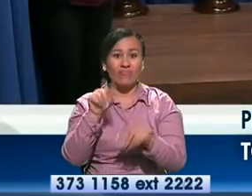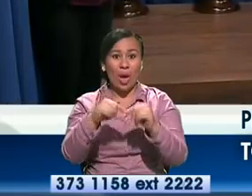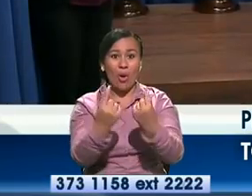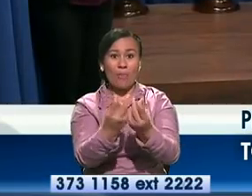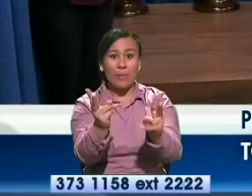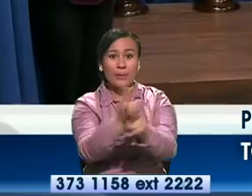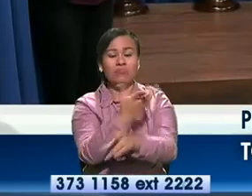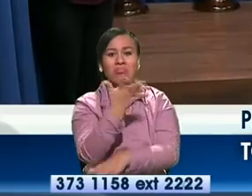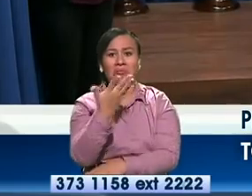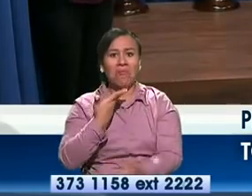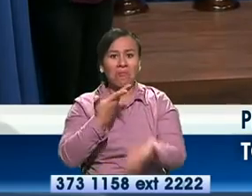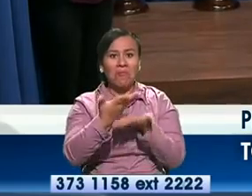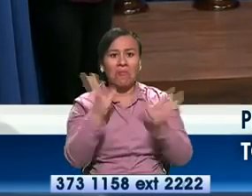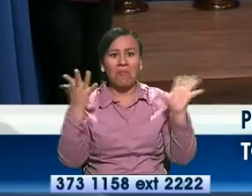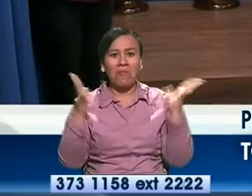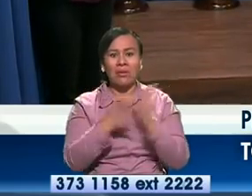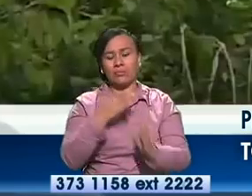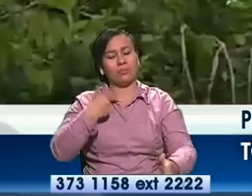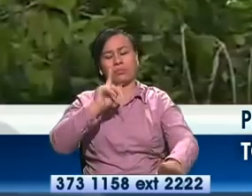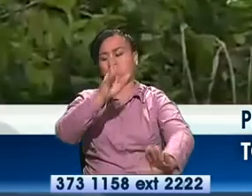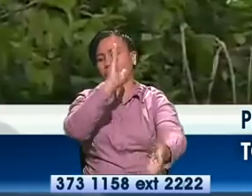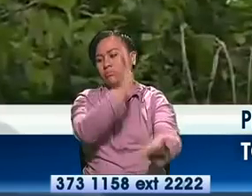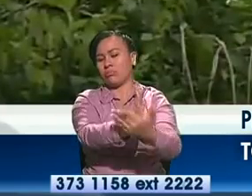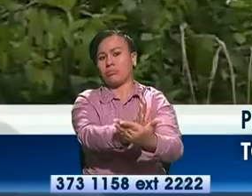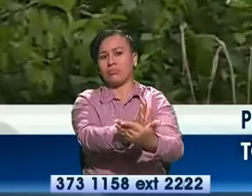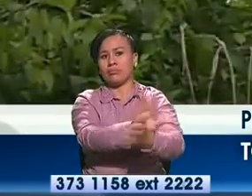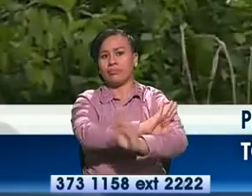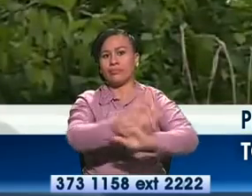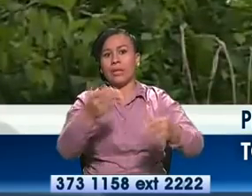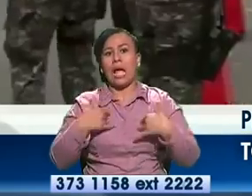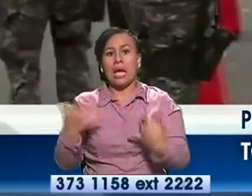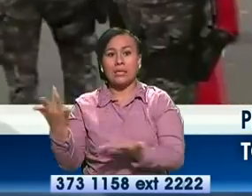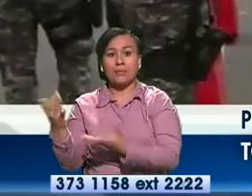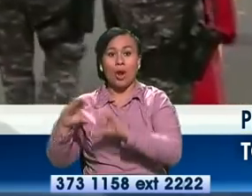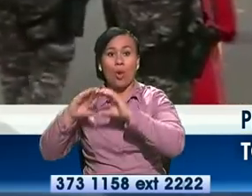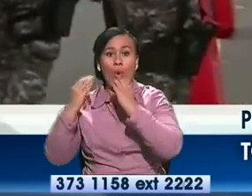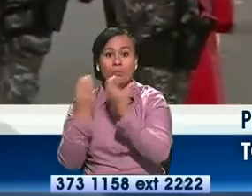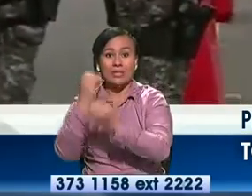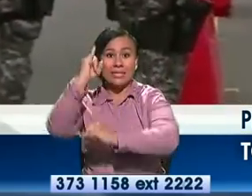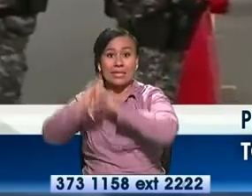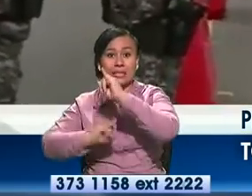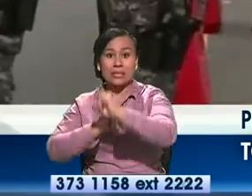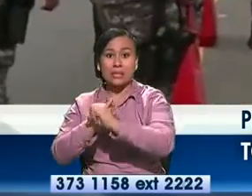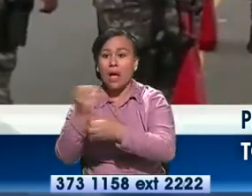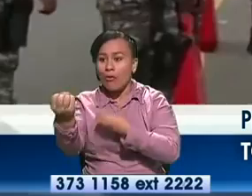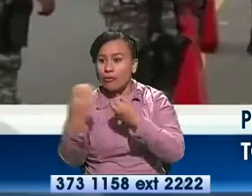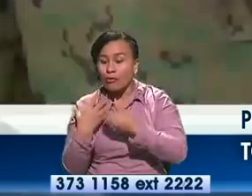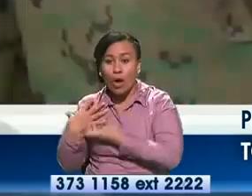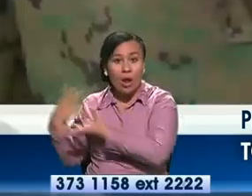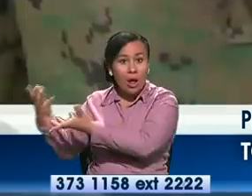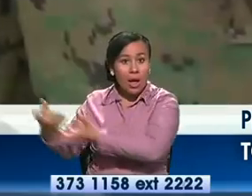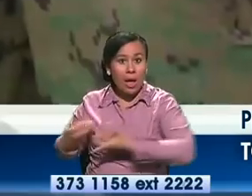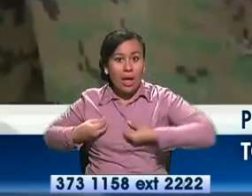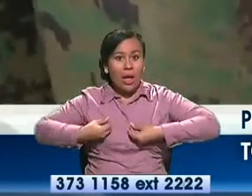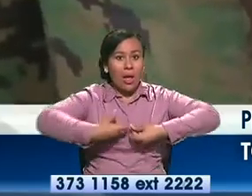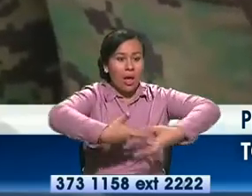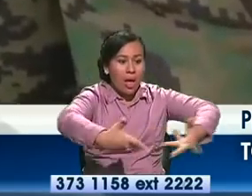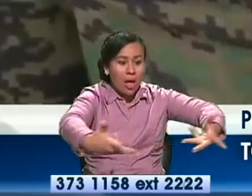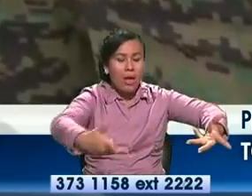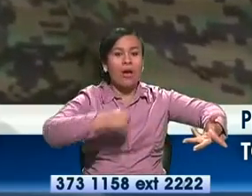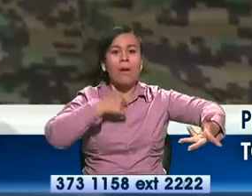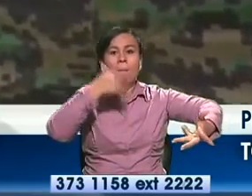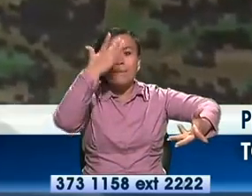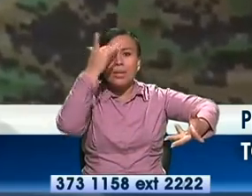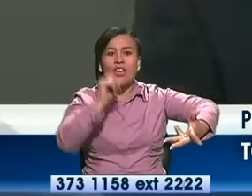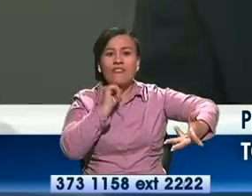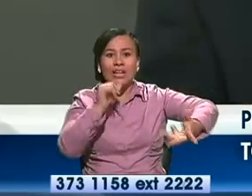Añadió que están a la espera de la conformación de la Comisión Internacional para entregar toda la información de este caso, justificando el por qué la misma no puede